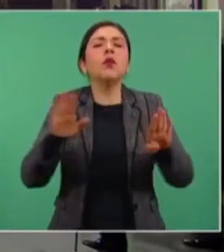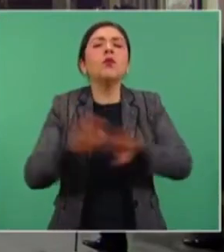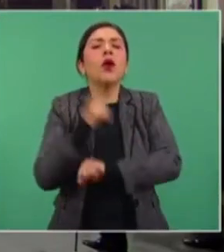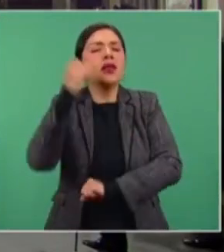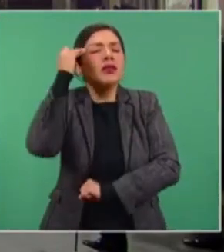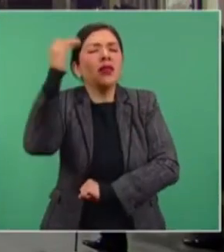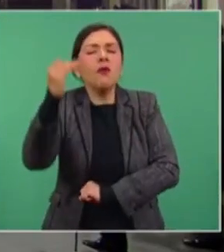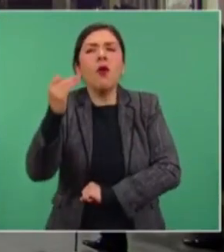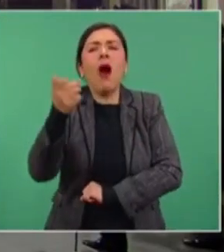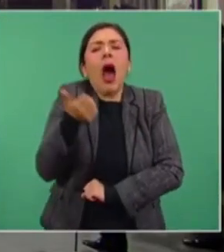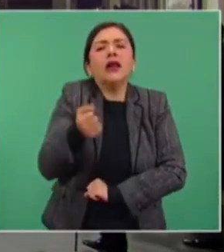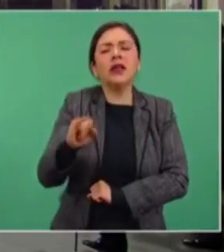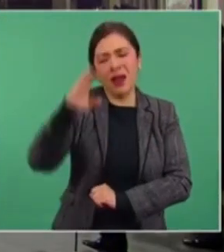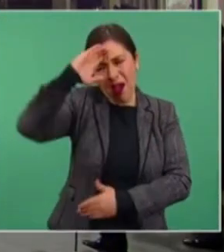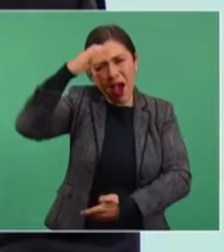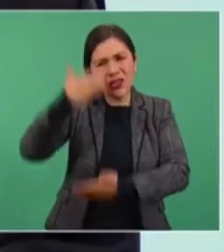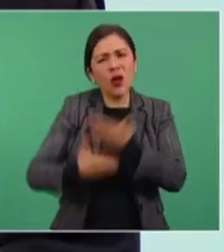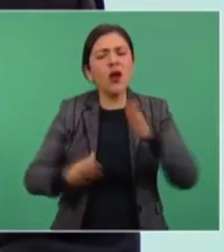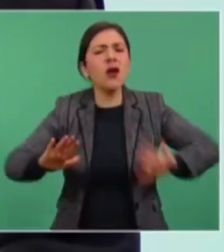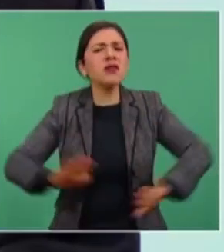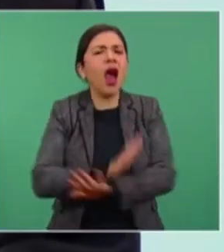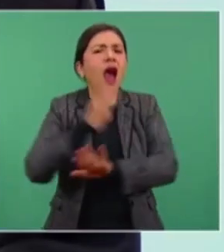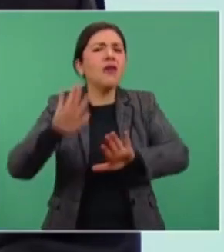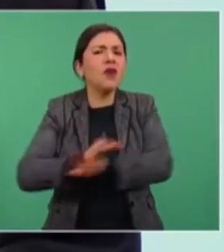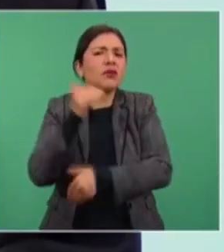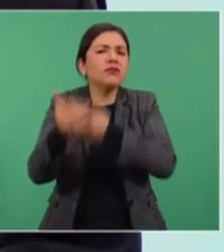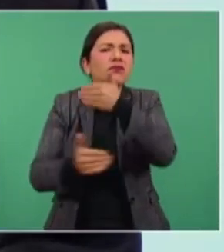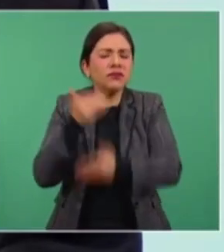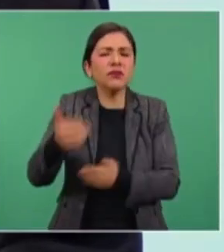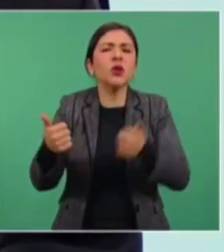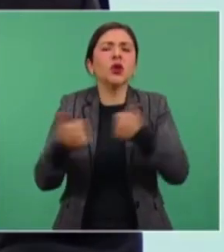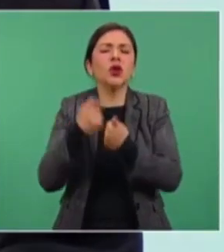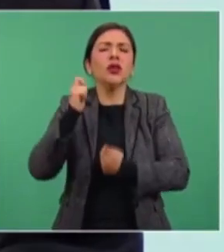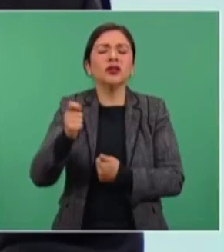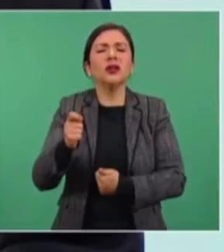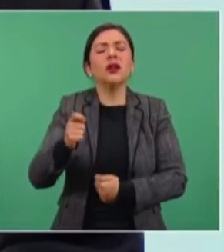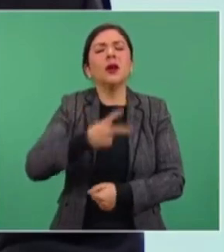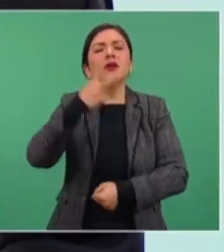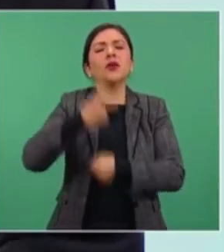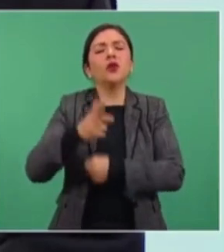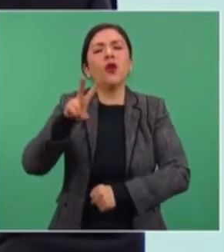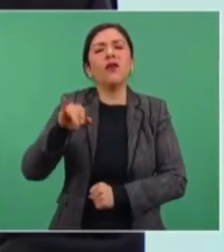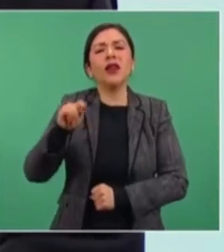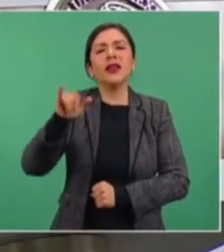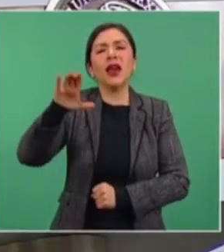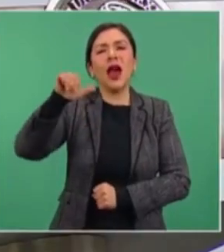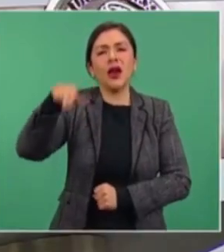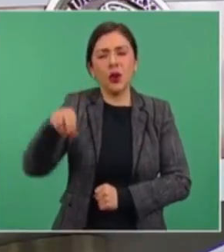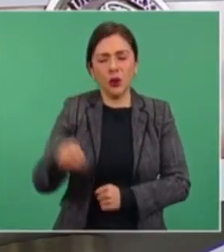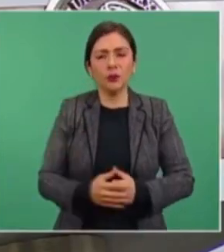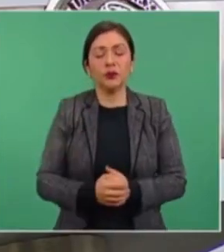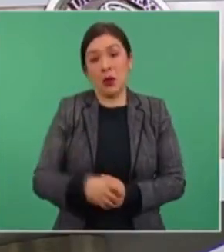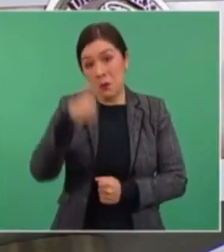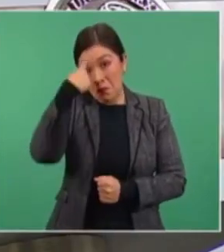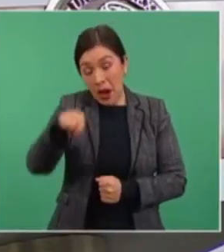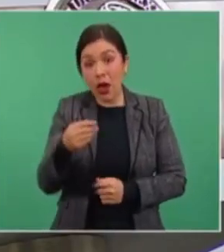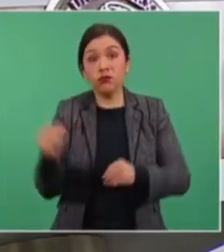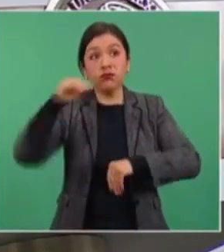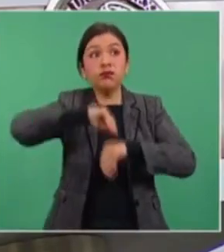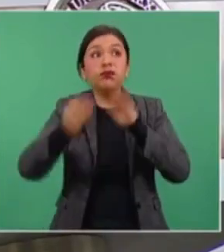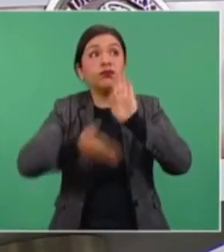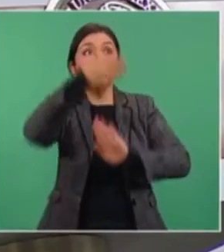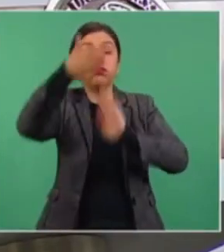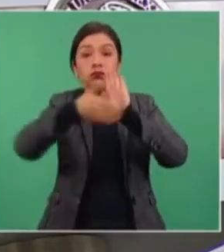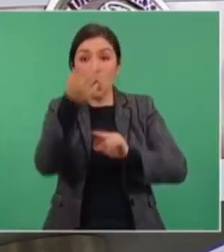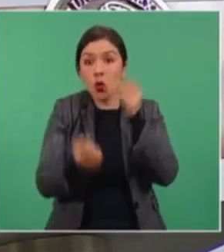la Iglesia Católica, el Concilio Vaticano II, tanto en obras nuevas